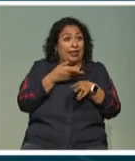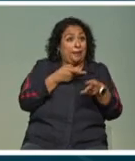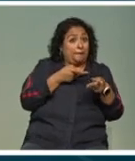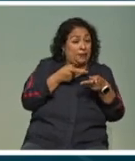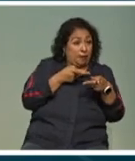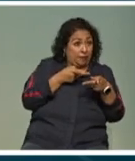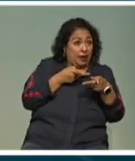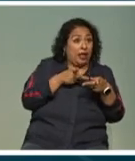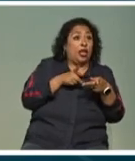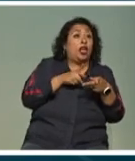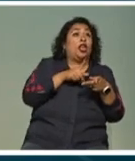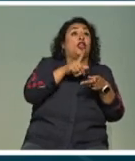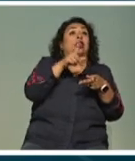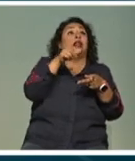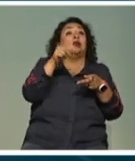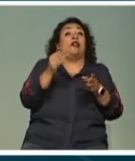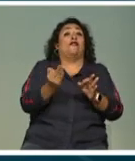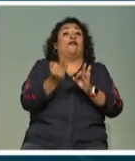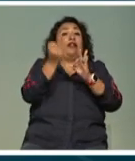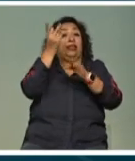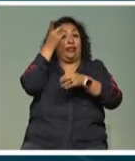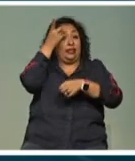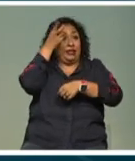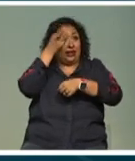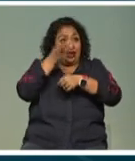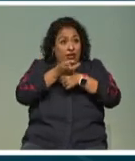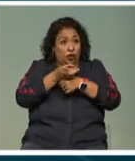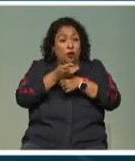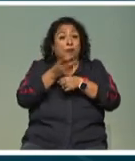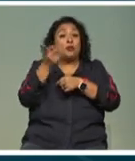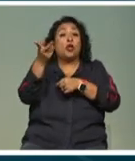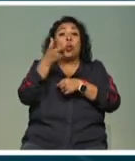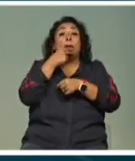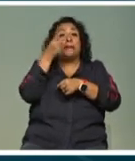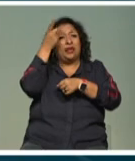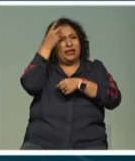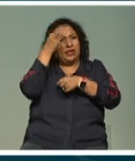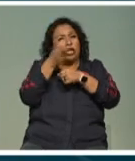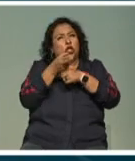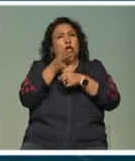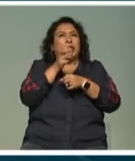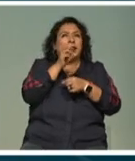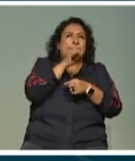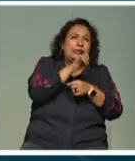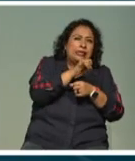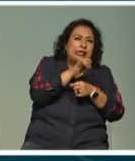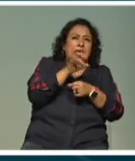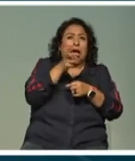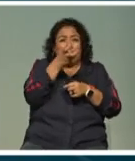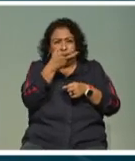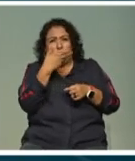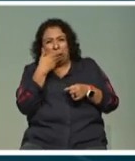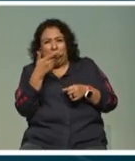viene el enfrentamiento con el director. Y ya el director te va a decir, sí, por acá, no. ¡Ah, eso qué bueno!